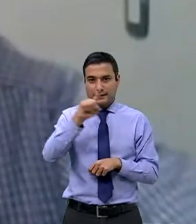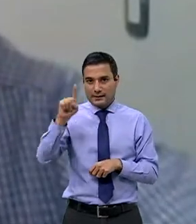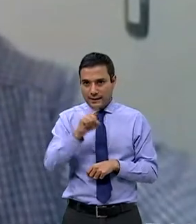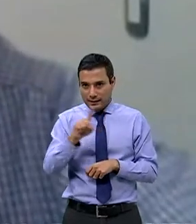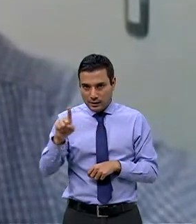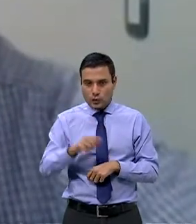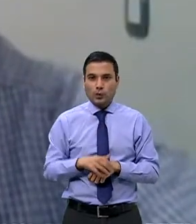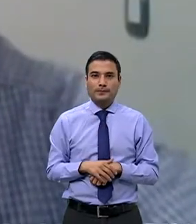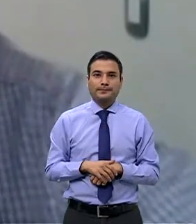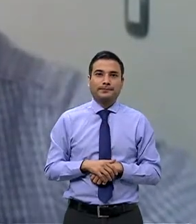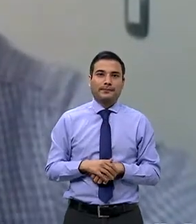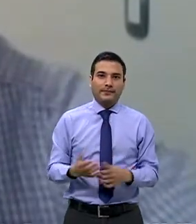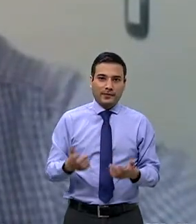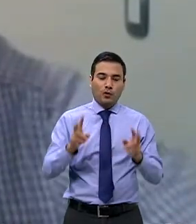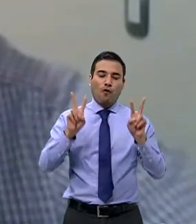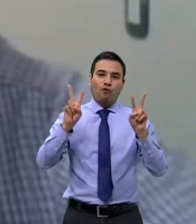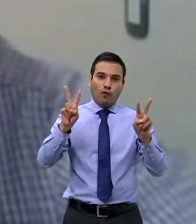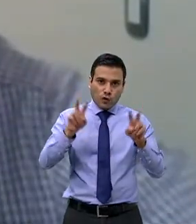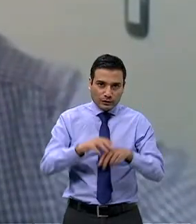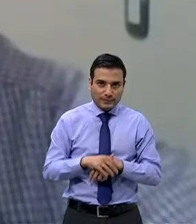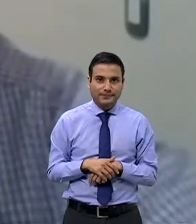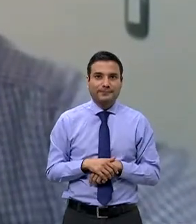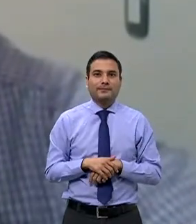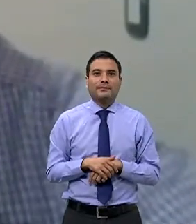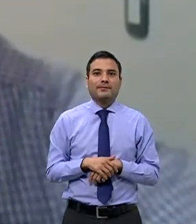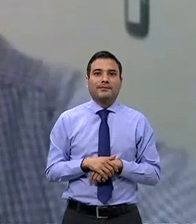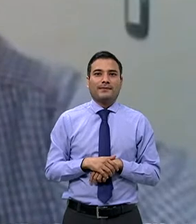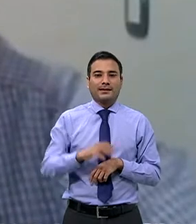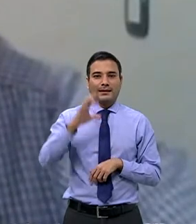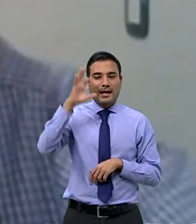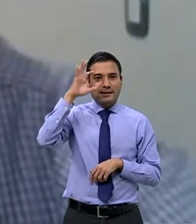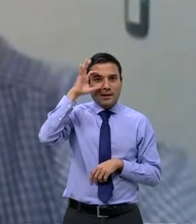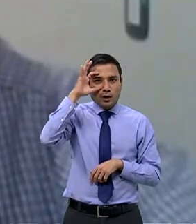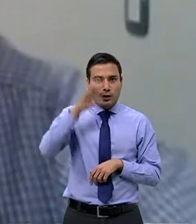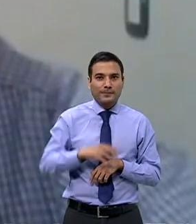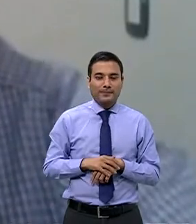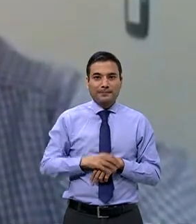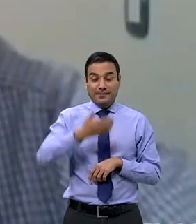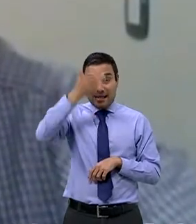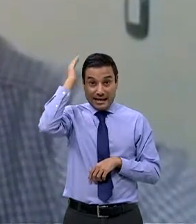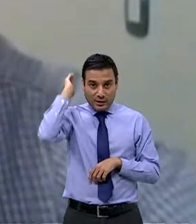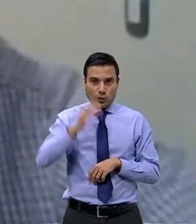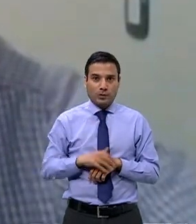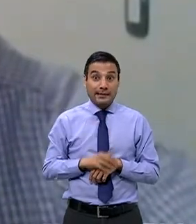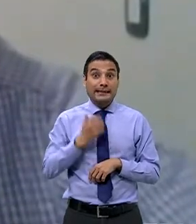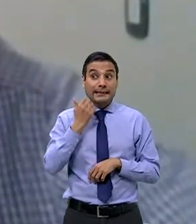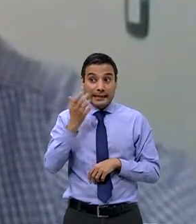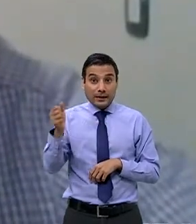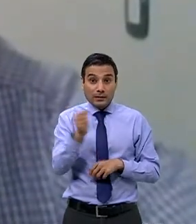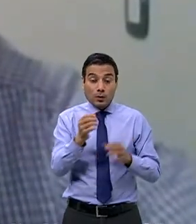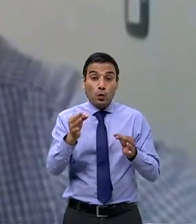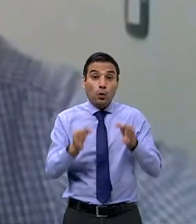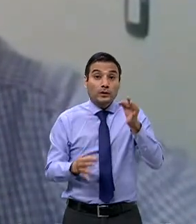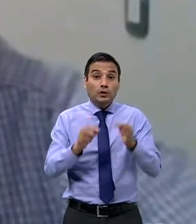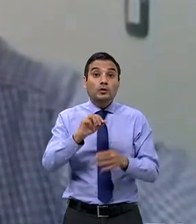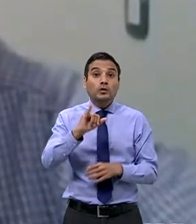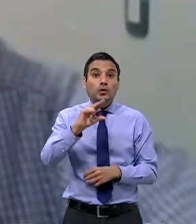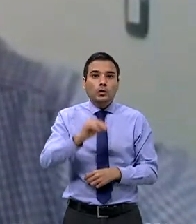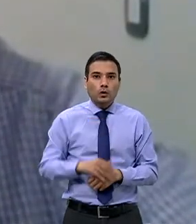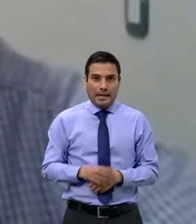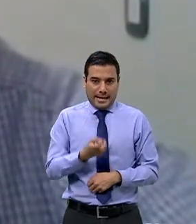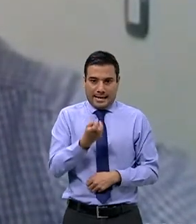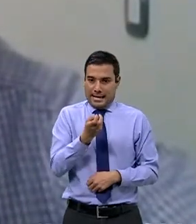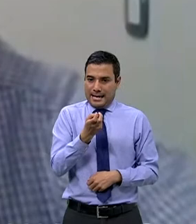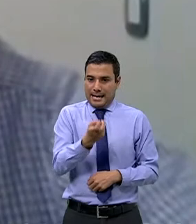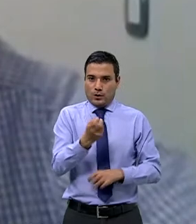calderón peña nieto sobre si querían enjuiciarlos o no y